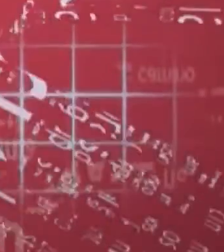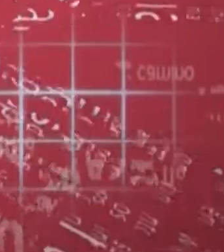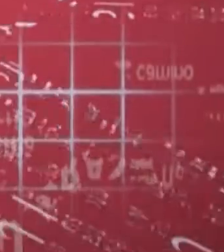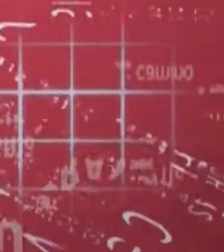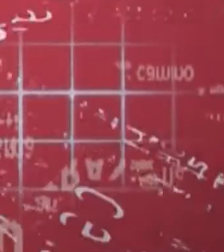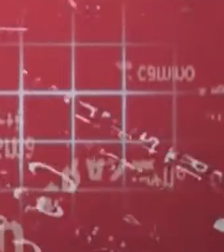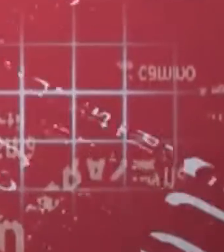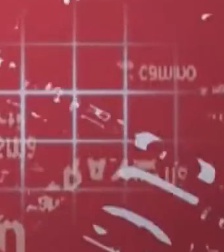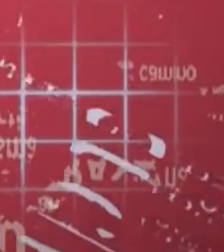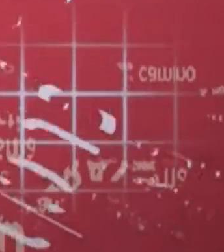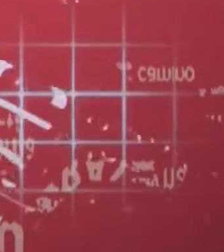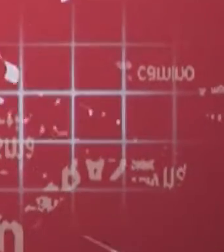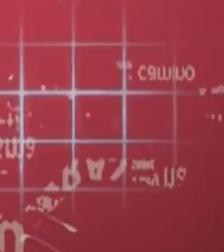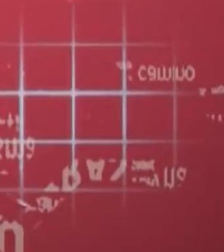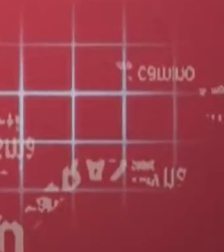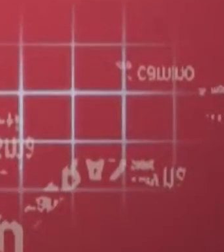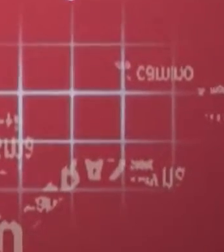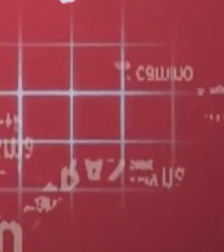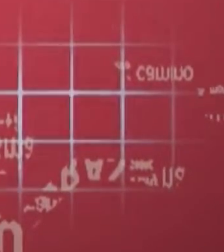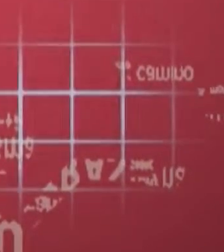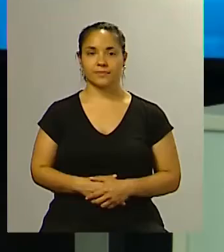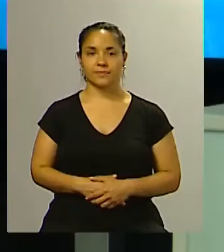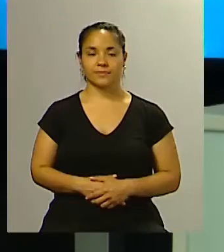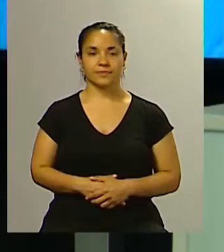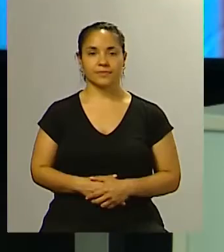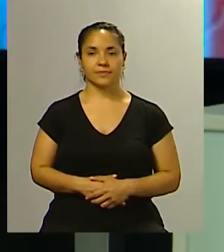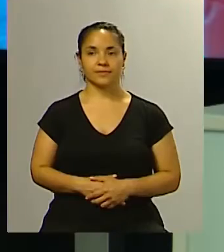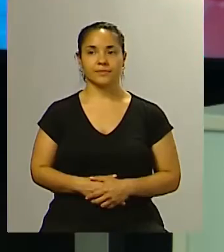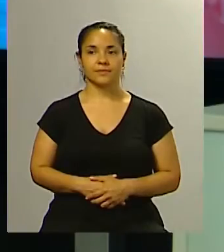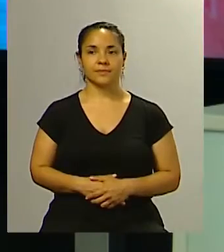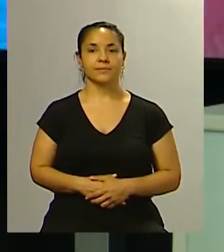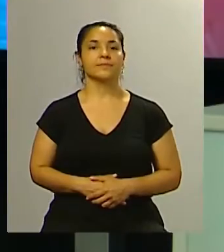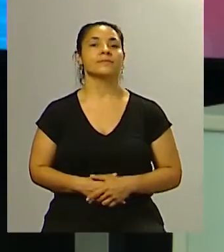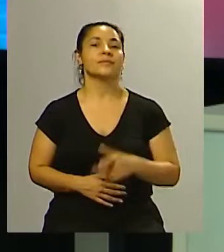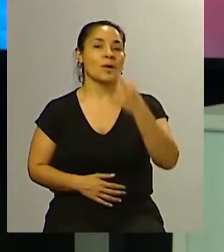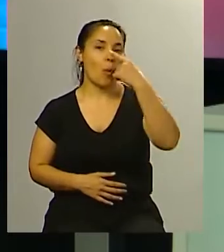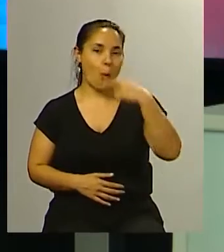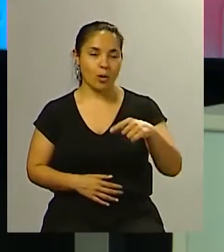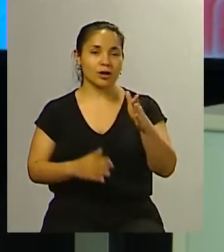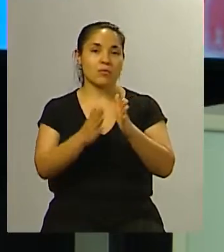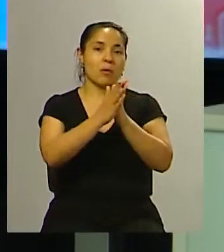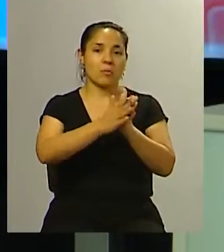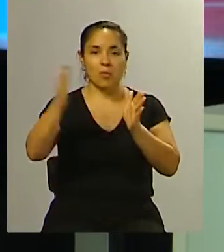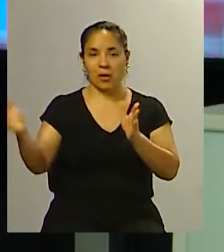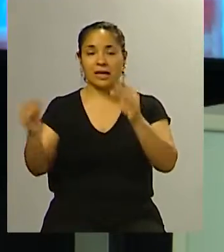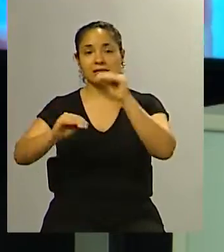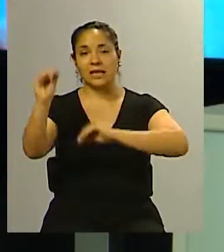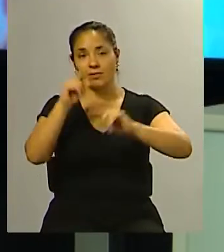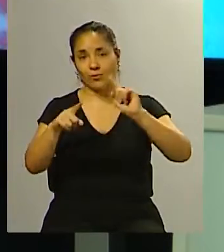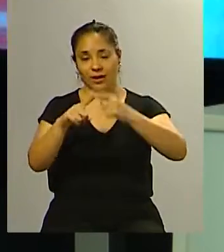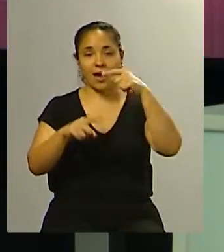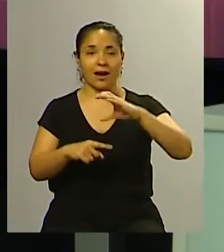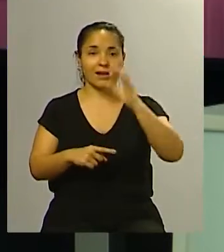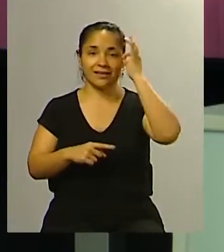Estamos en el último último bloque de Chat Político aquí en el 30 de la